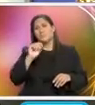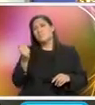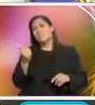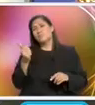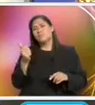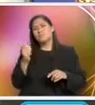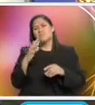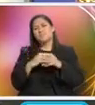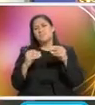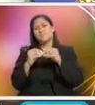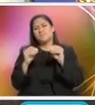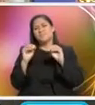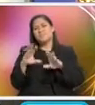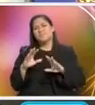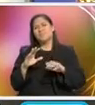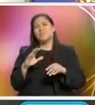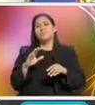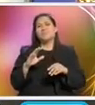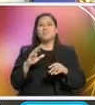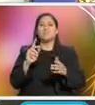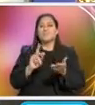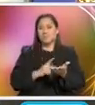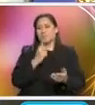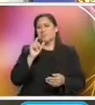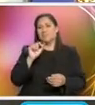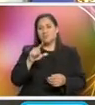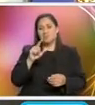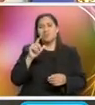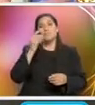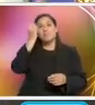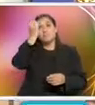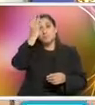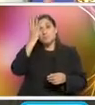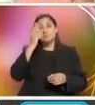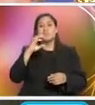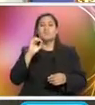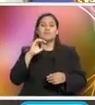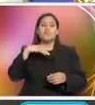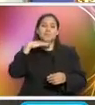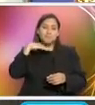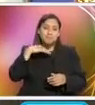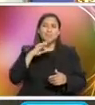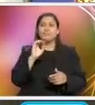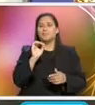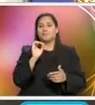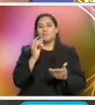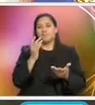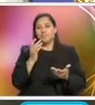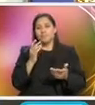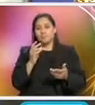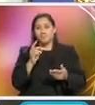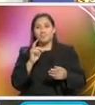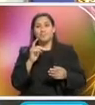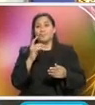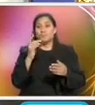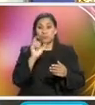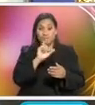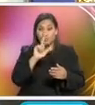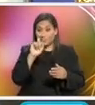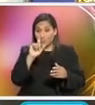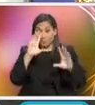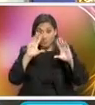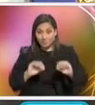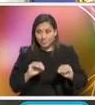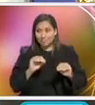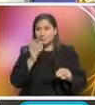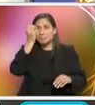veces por tema y por épocas vuelve la conciencia. Se nos olvida, y luego se ¿no? nos olvida, ¿no? Cuando tenemos escasez de agua, por ejemplo,